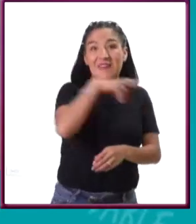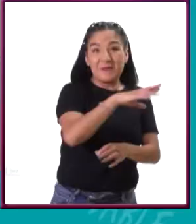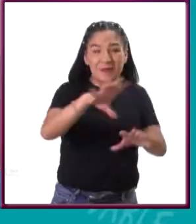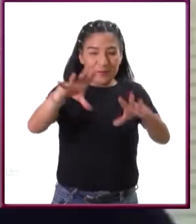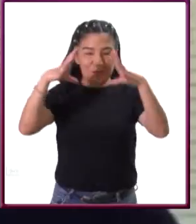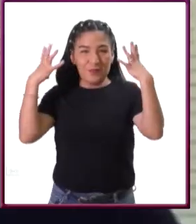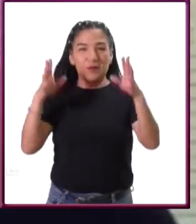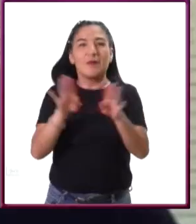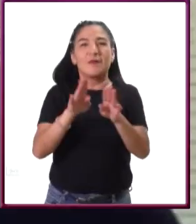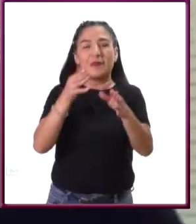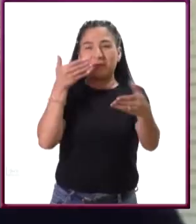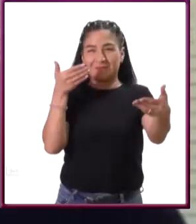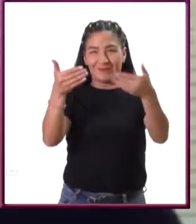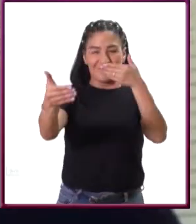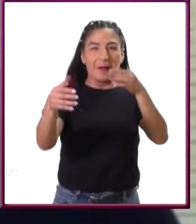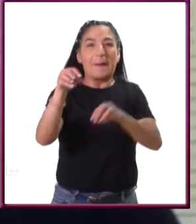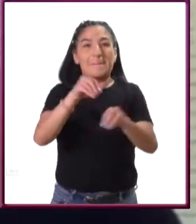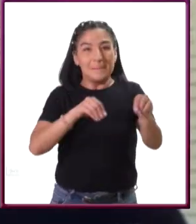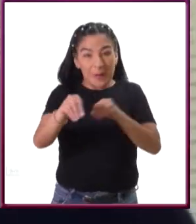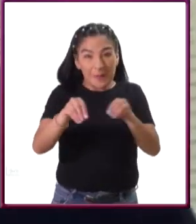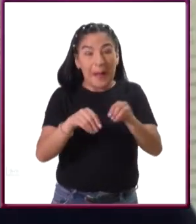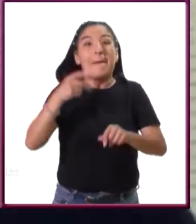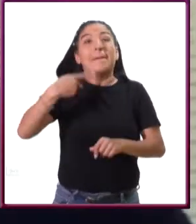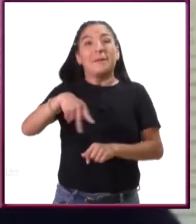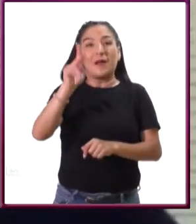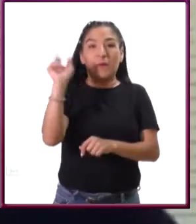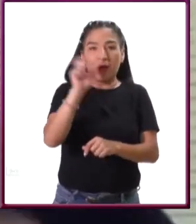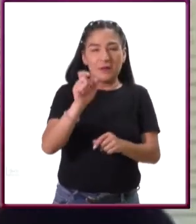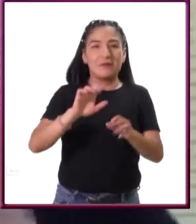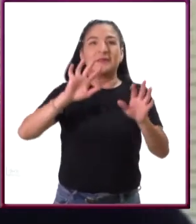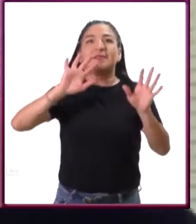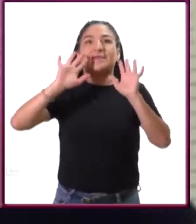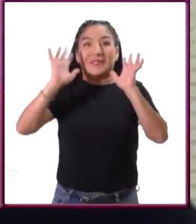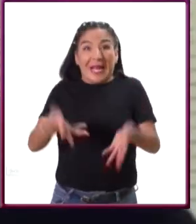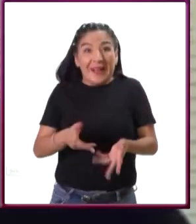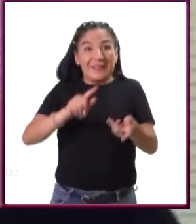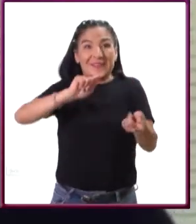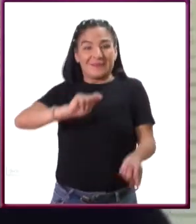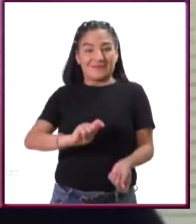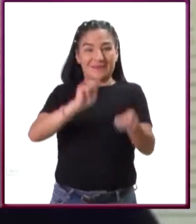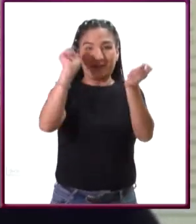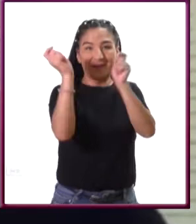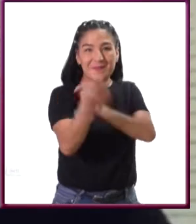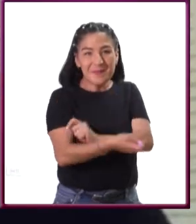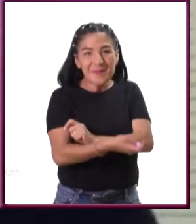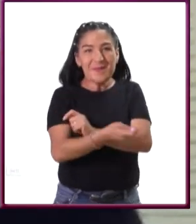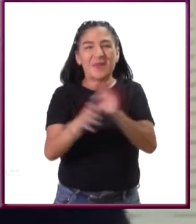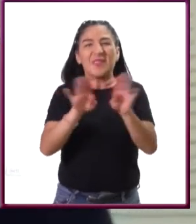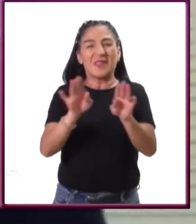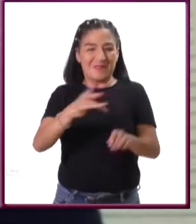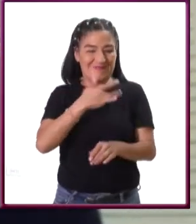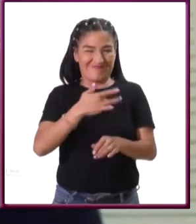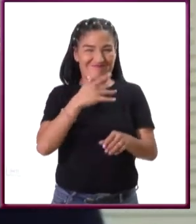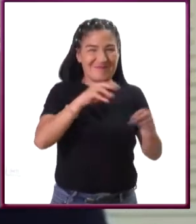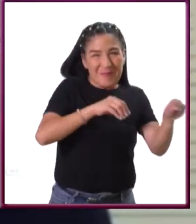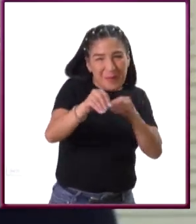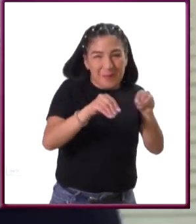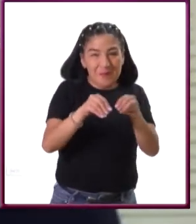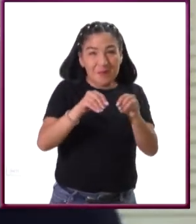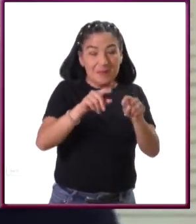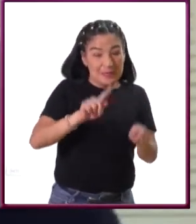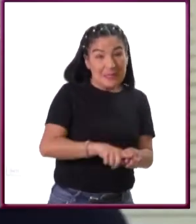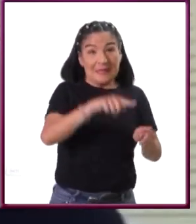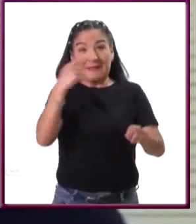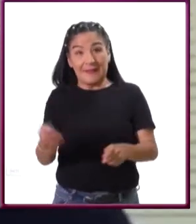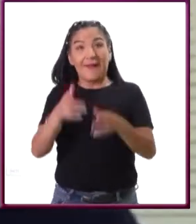de movimiento. Pero cuando transferimos esta sensación de movimiento ya a un formato de video,